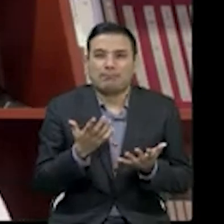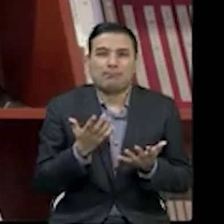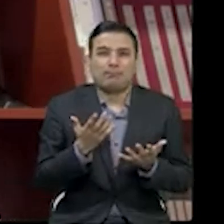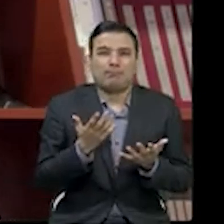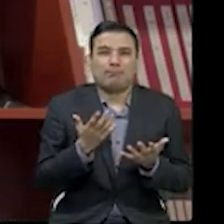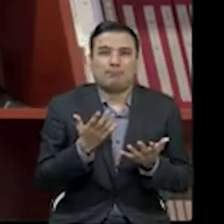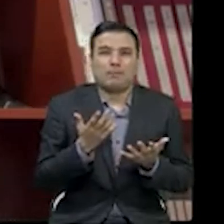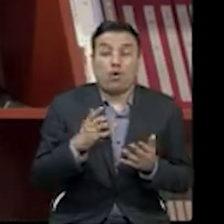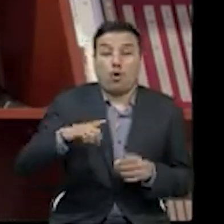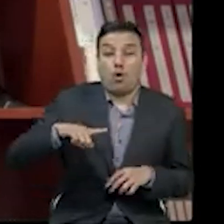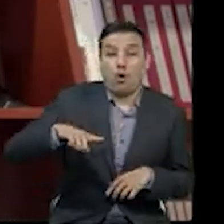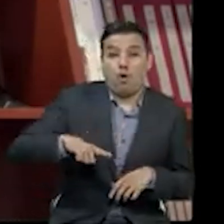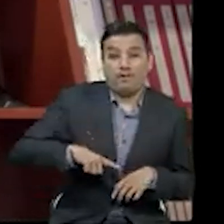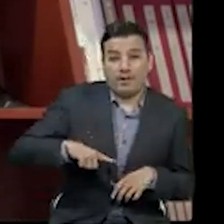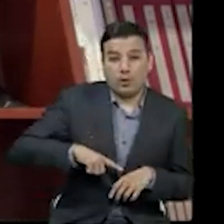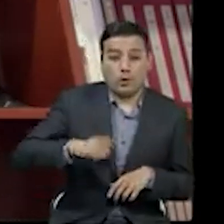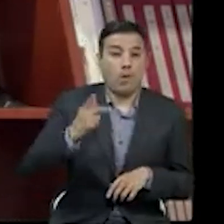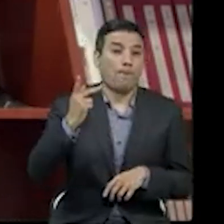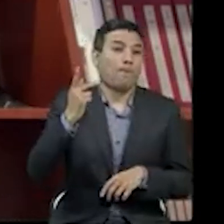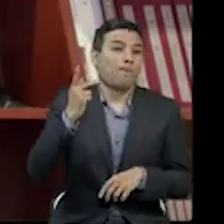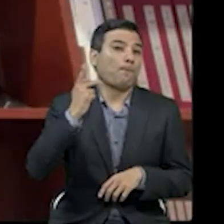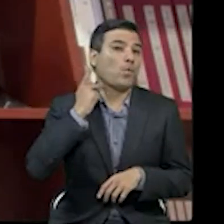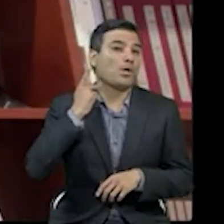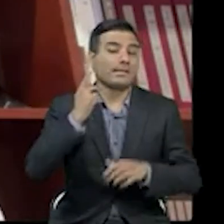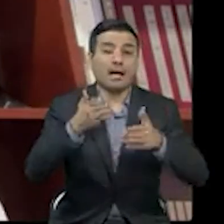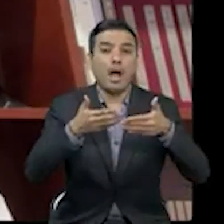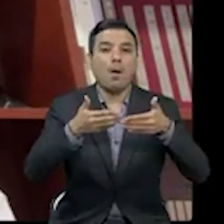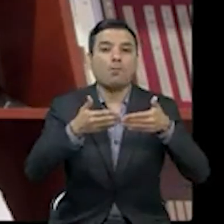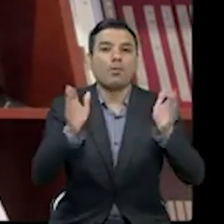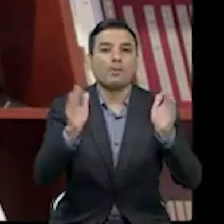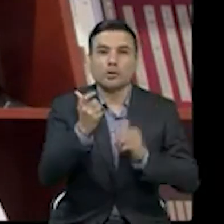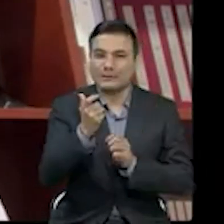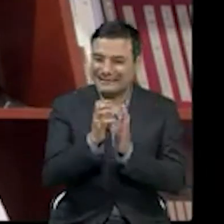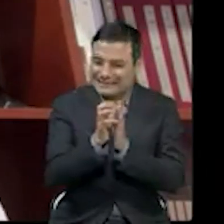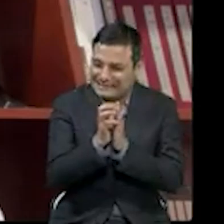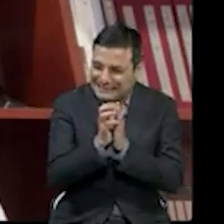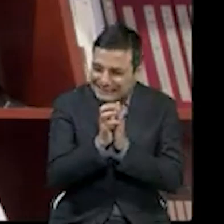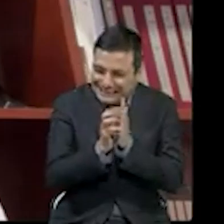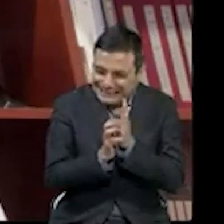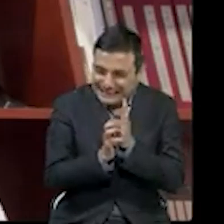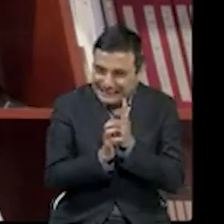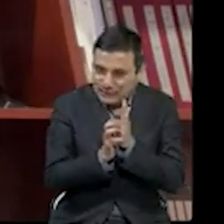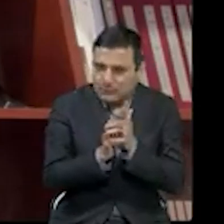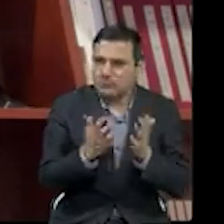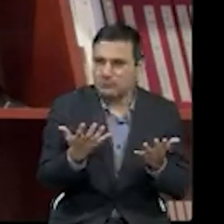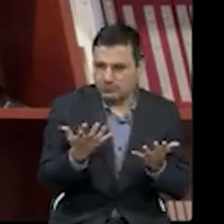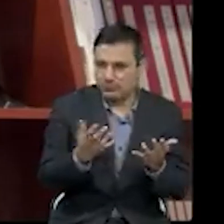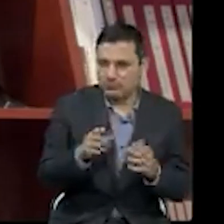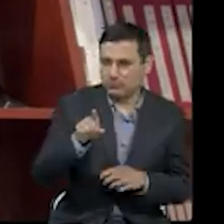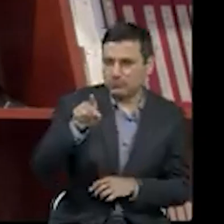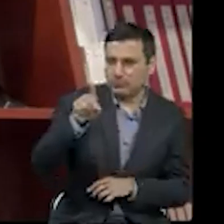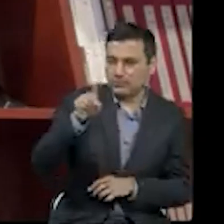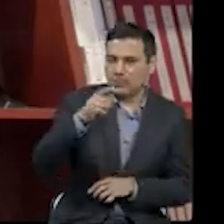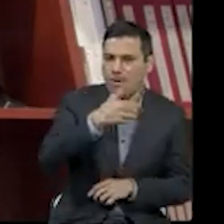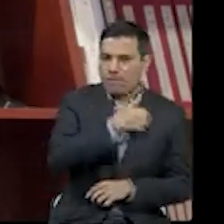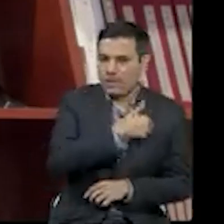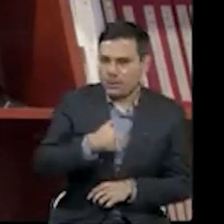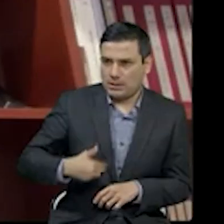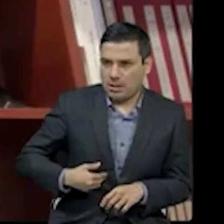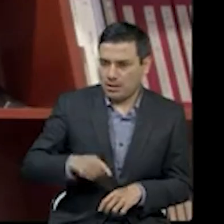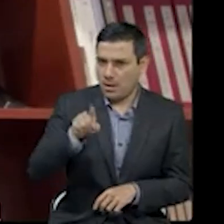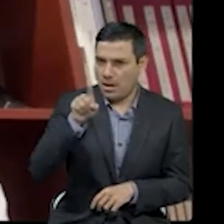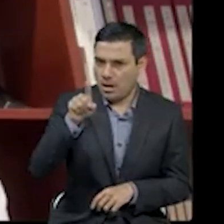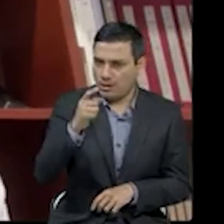política económica pública que se aplica en primerísimo lugar quien tiene la responsabilidad política más alta de la